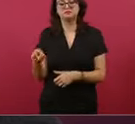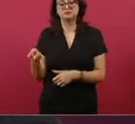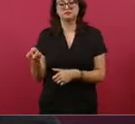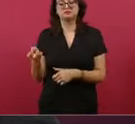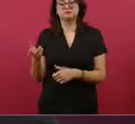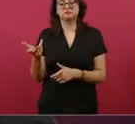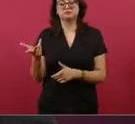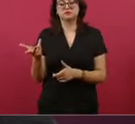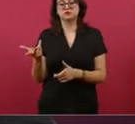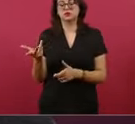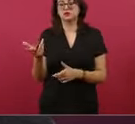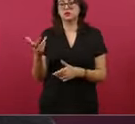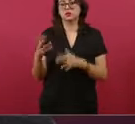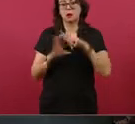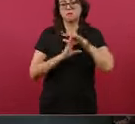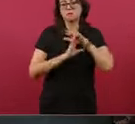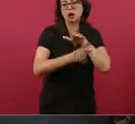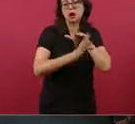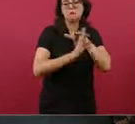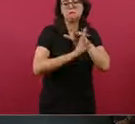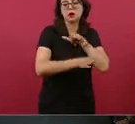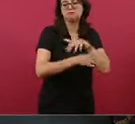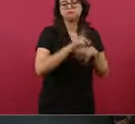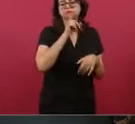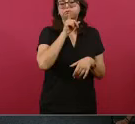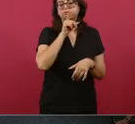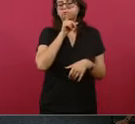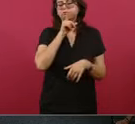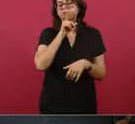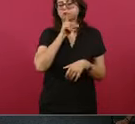no tengan que emigrar.